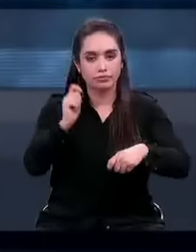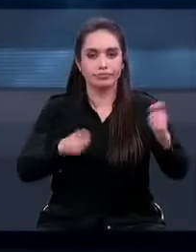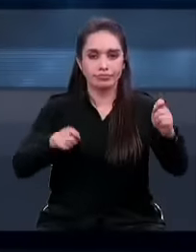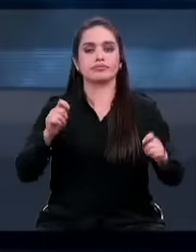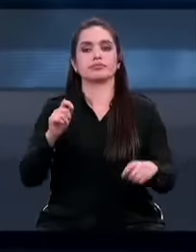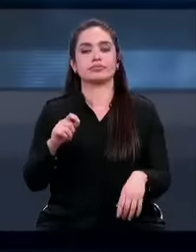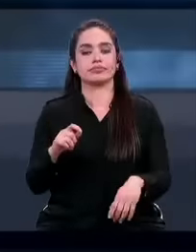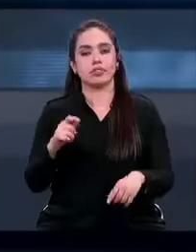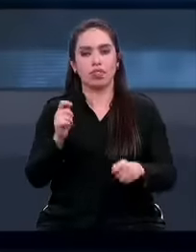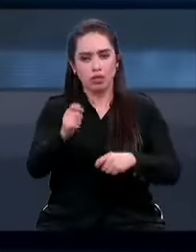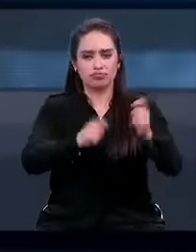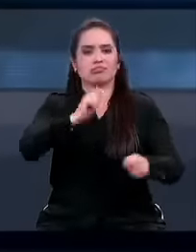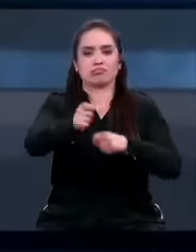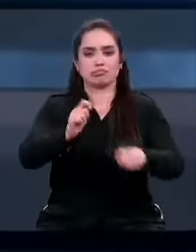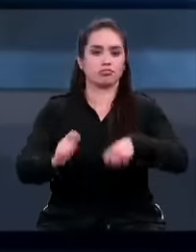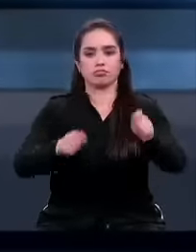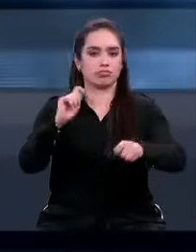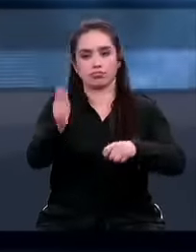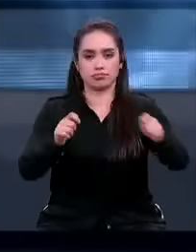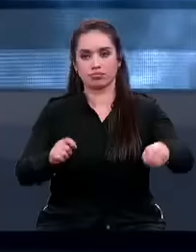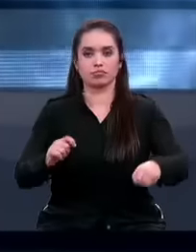¿eh?